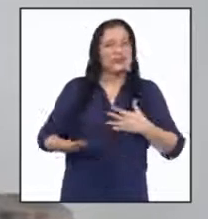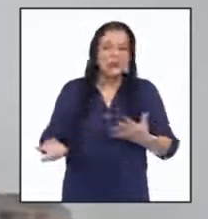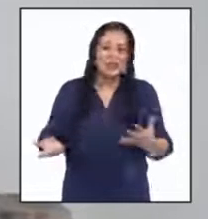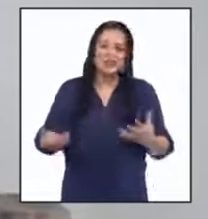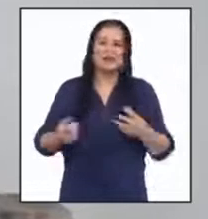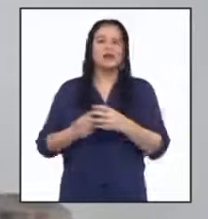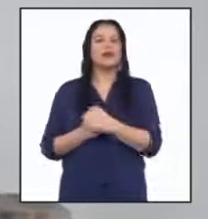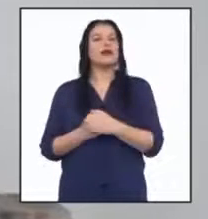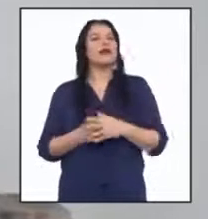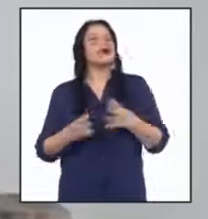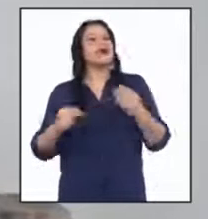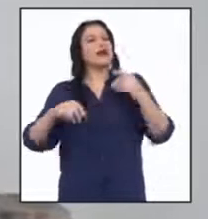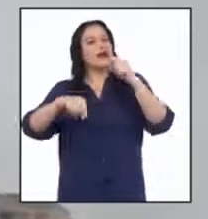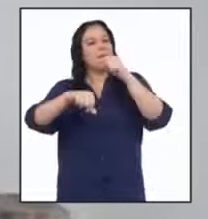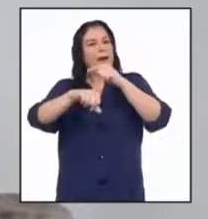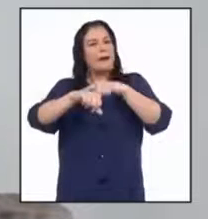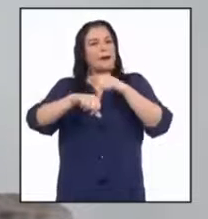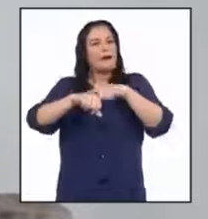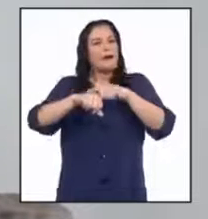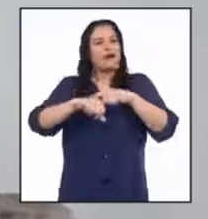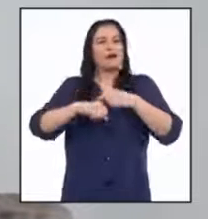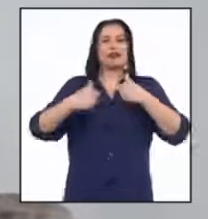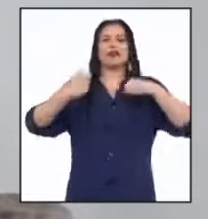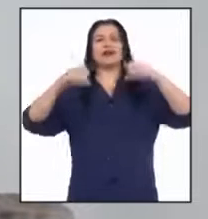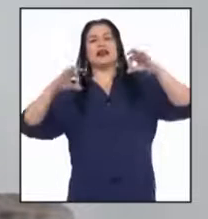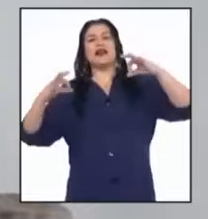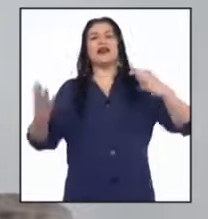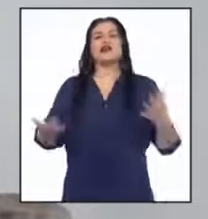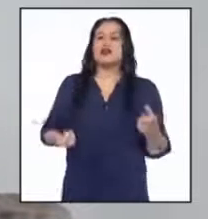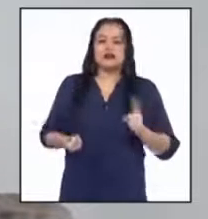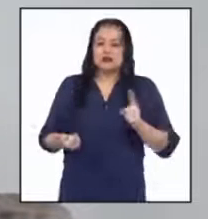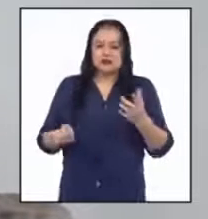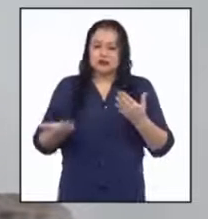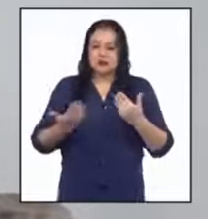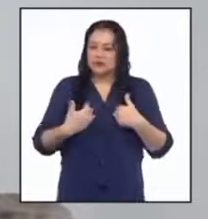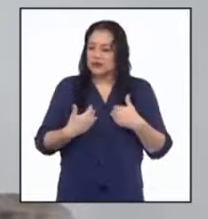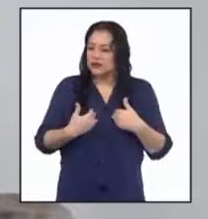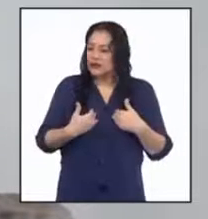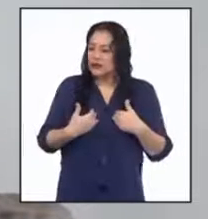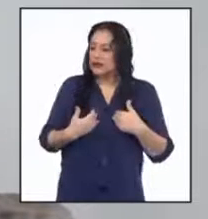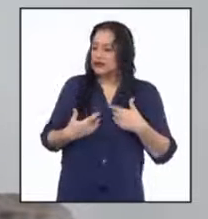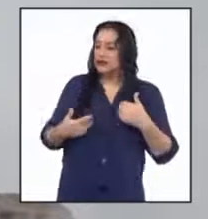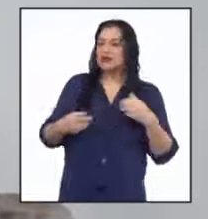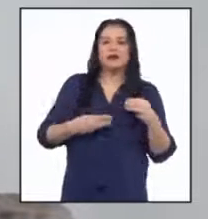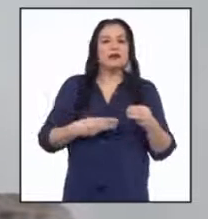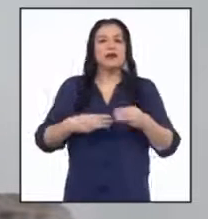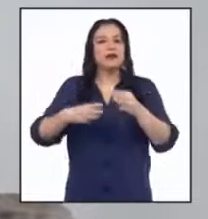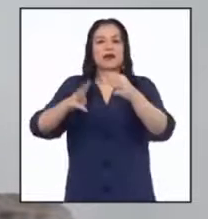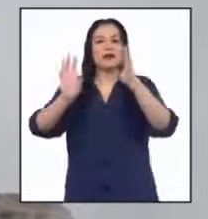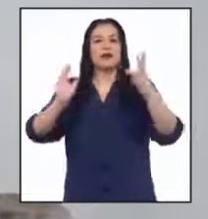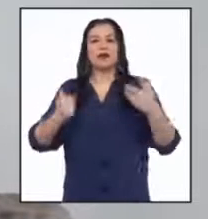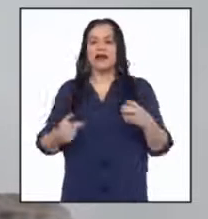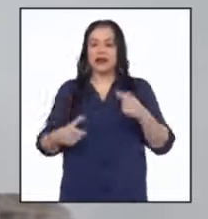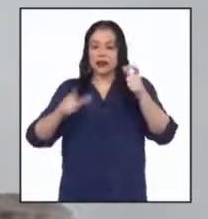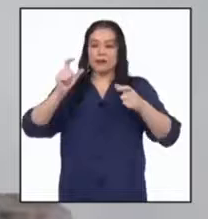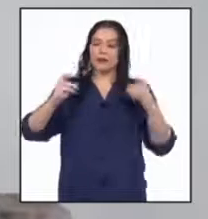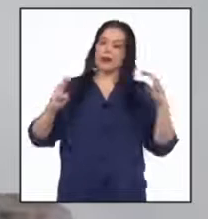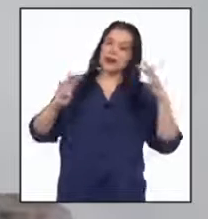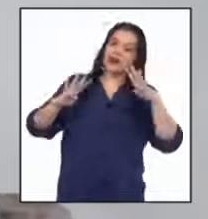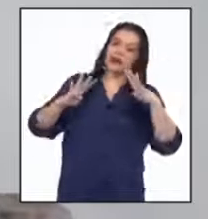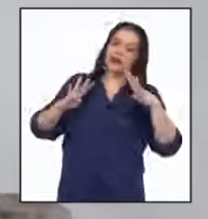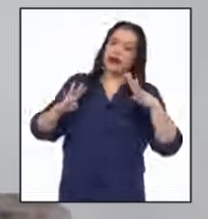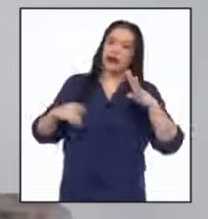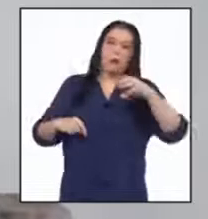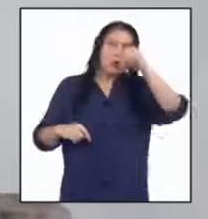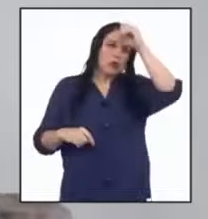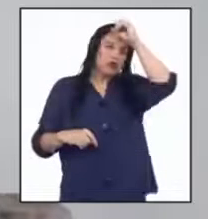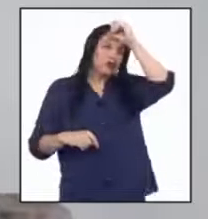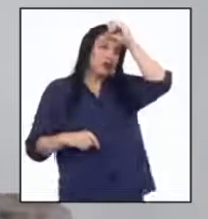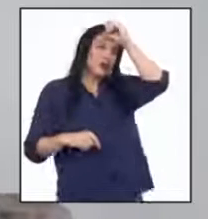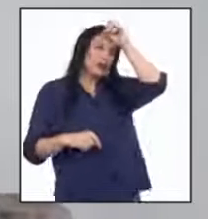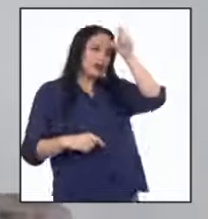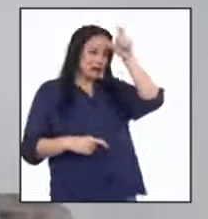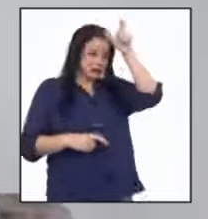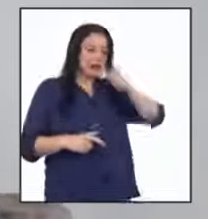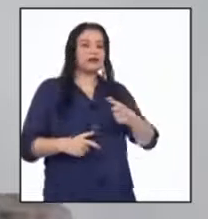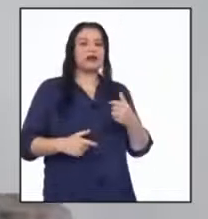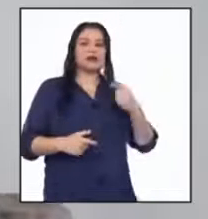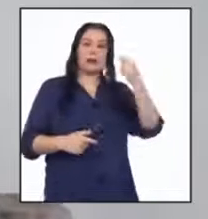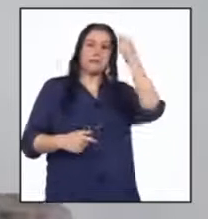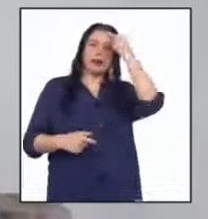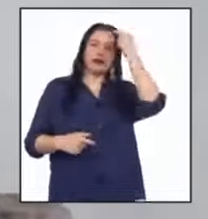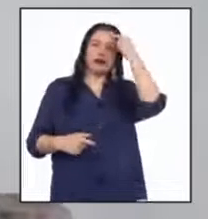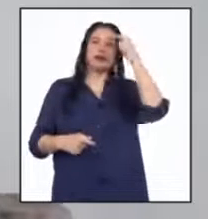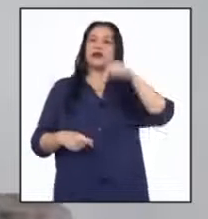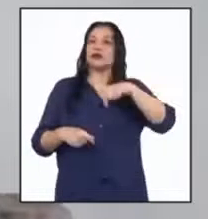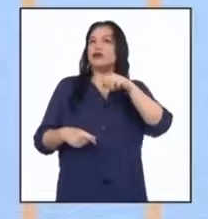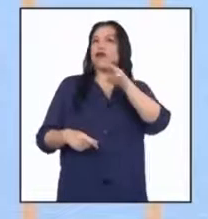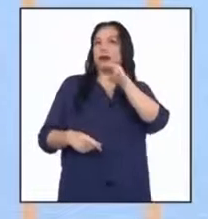Muchas veces el dramaturgo no tiene una manera de hacer que el espectador se entere de lo que el personaje está pensando y un monólogo es